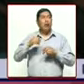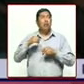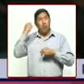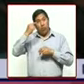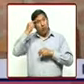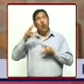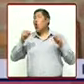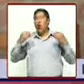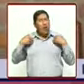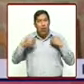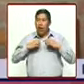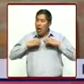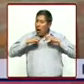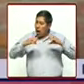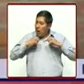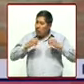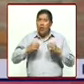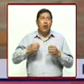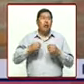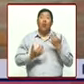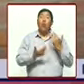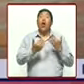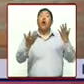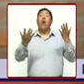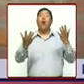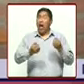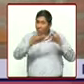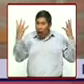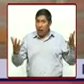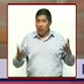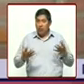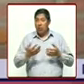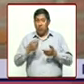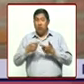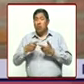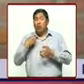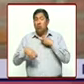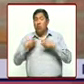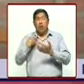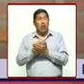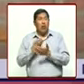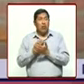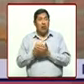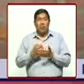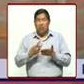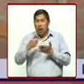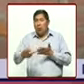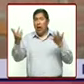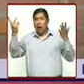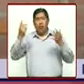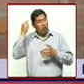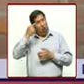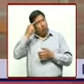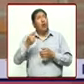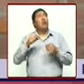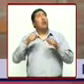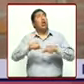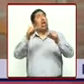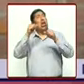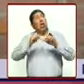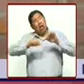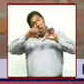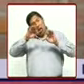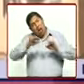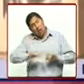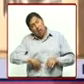tiene para apagar incendios, para resolver los grandes problemas económicos en nuestro país. Ha aplazado, así que el gobierno, en lugar de seguir